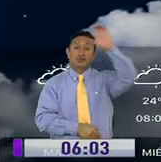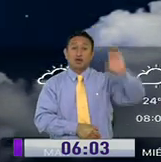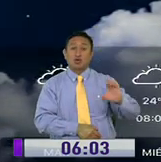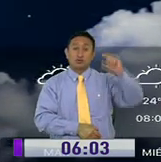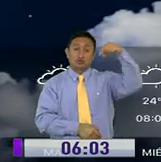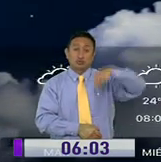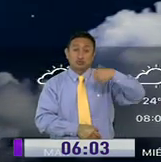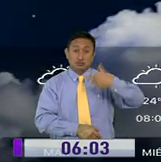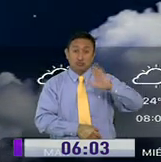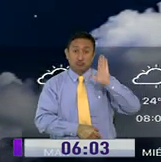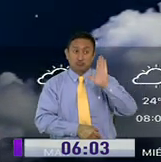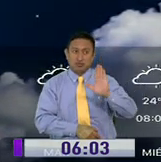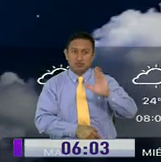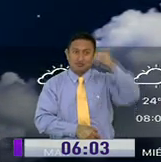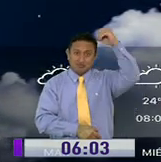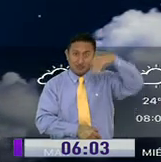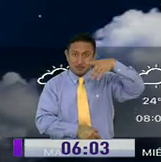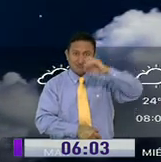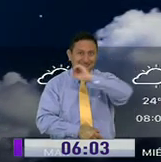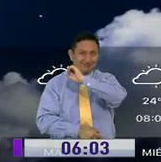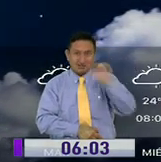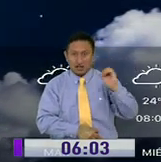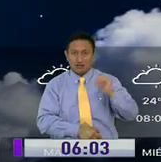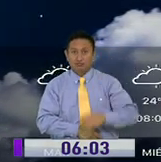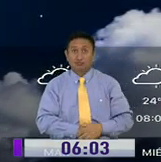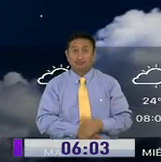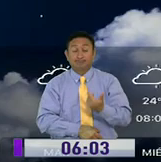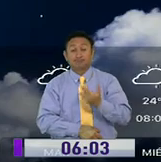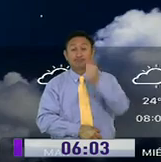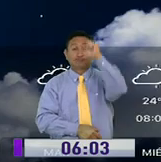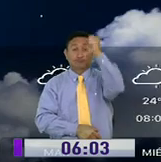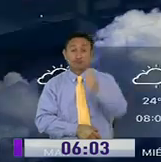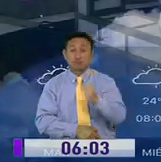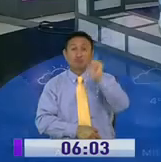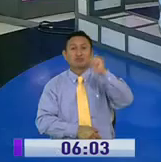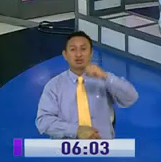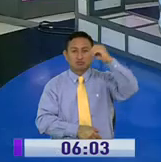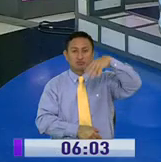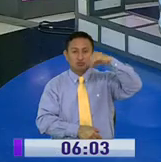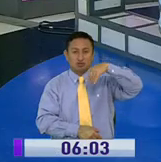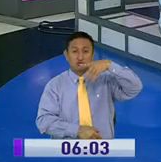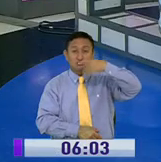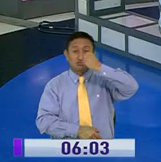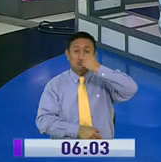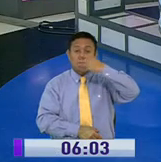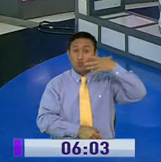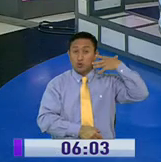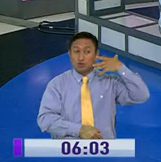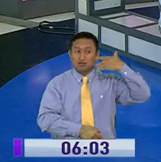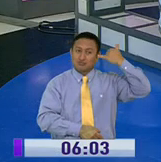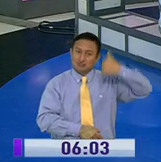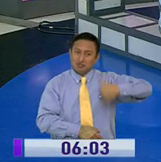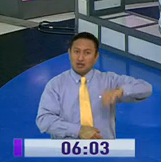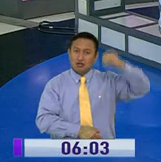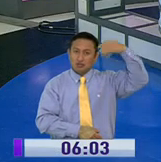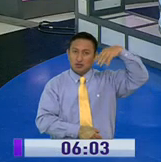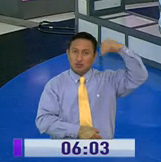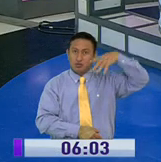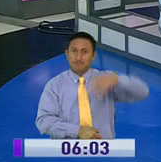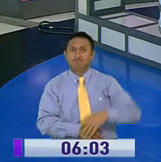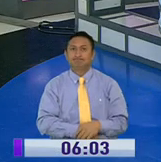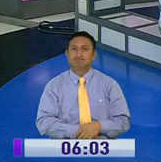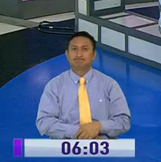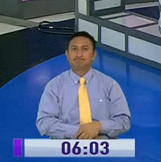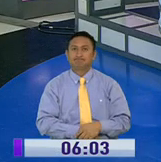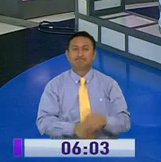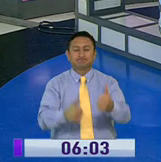país presenta cero precipitaciones, no así en la serranía y el oriente, donde pues las lluvias están presentes. Bueno, ahí